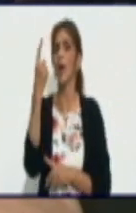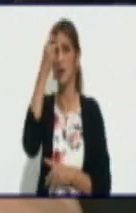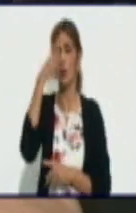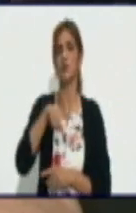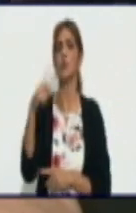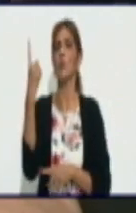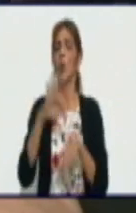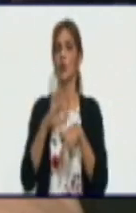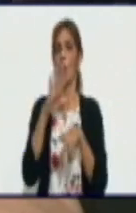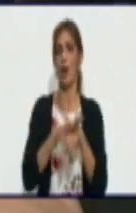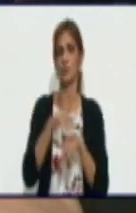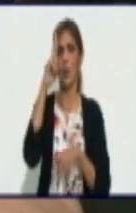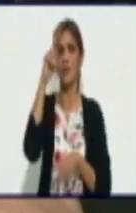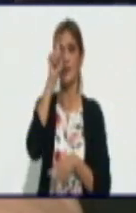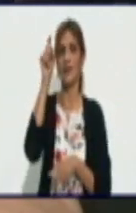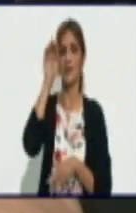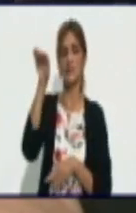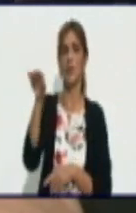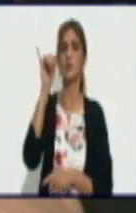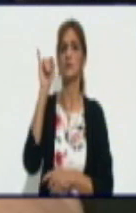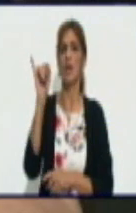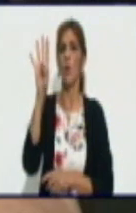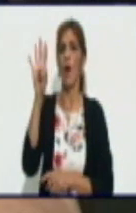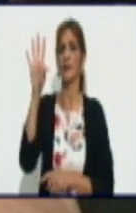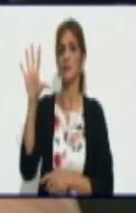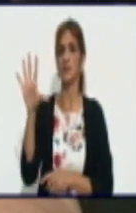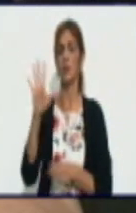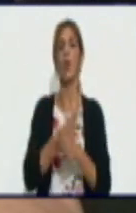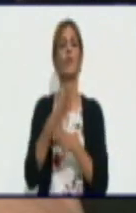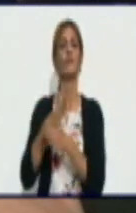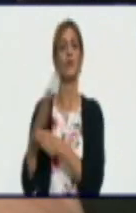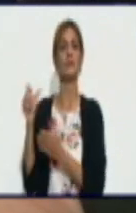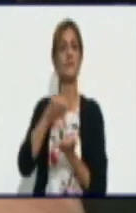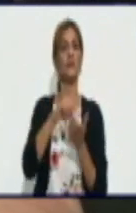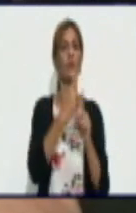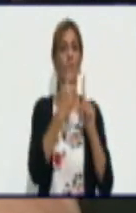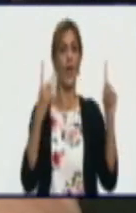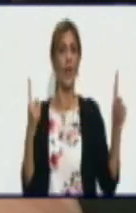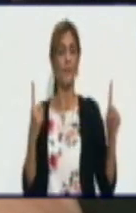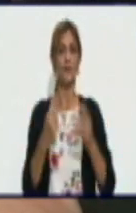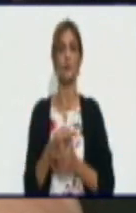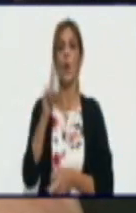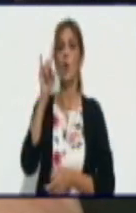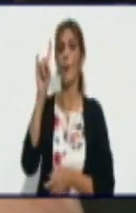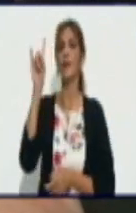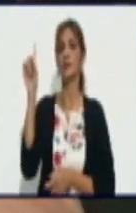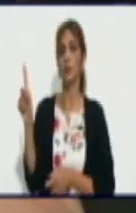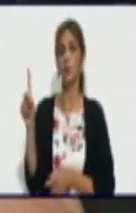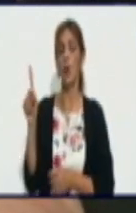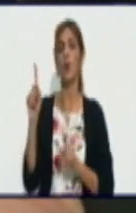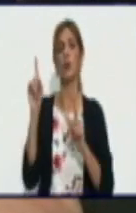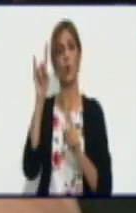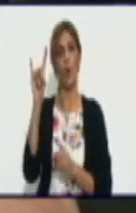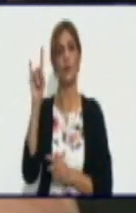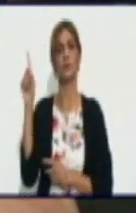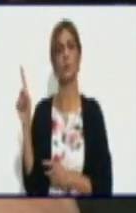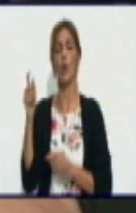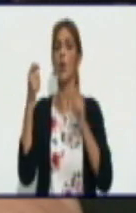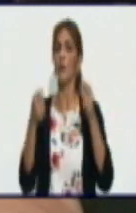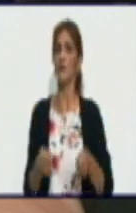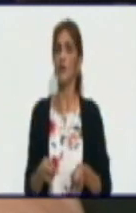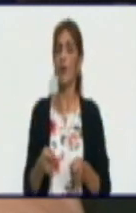tenemos ingresados 645 pacientes en los diferentes centros de aislamiento, 91 confirmados activos en la provincia, 22